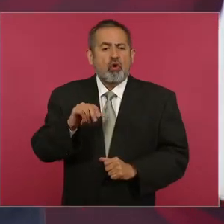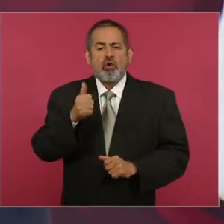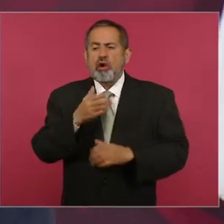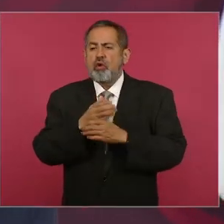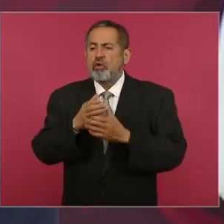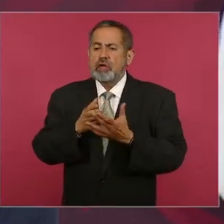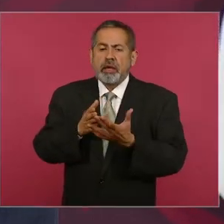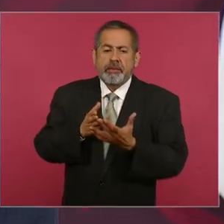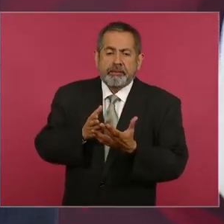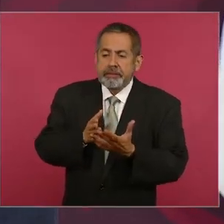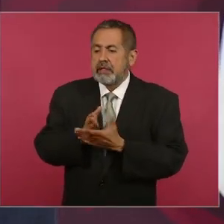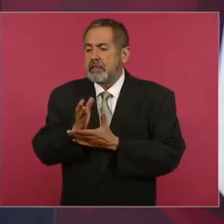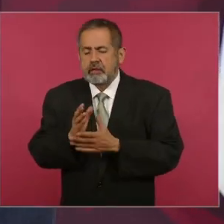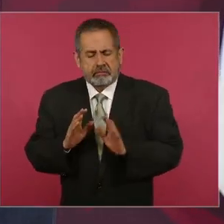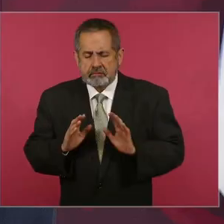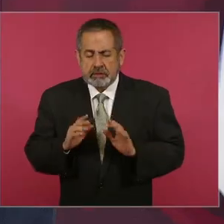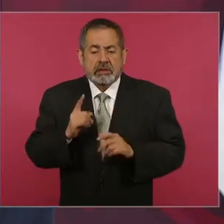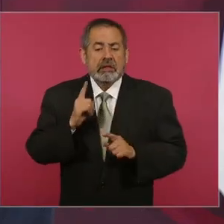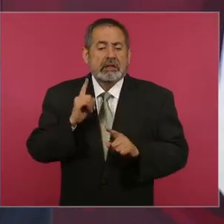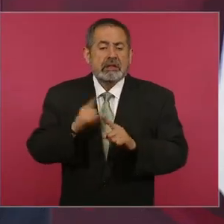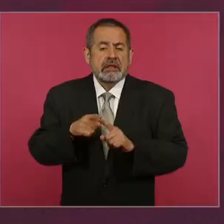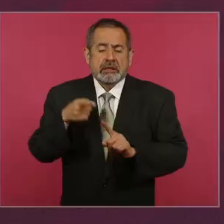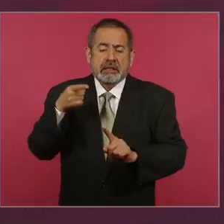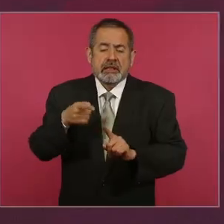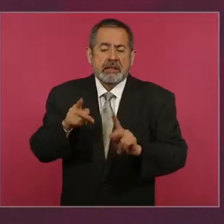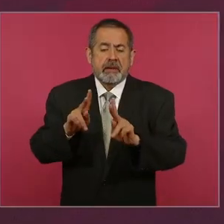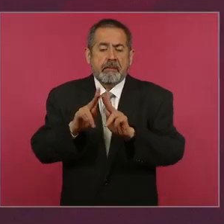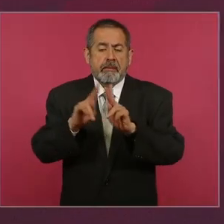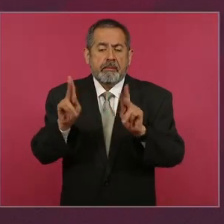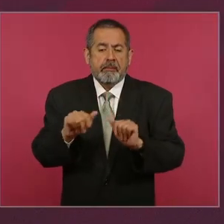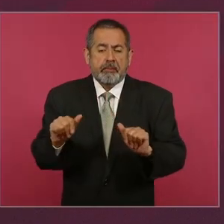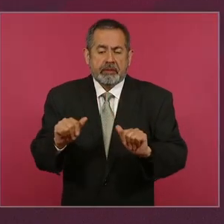de buscar la paz,